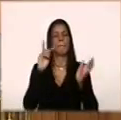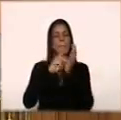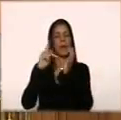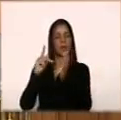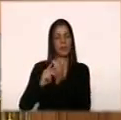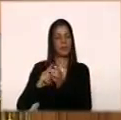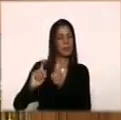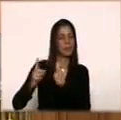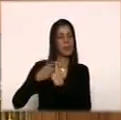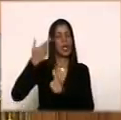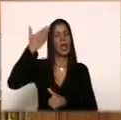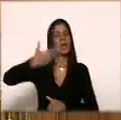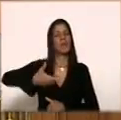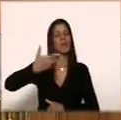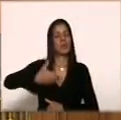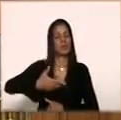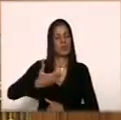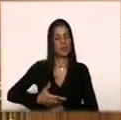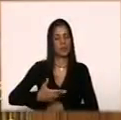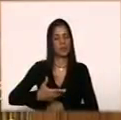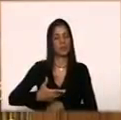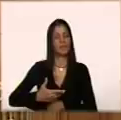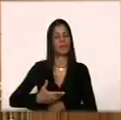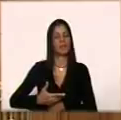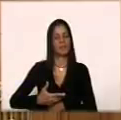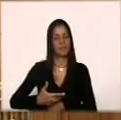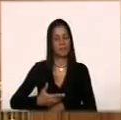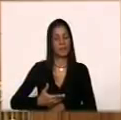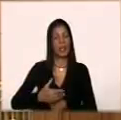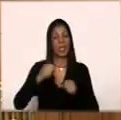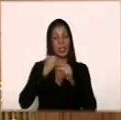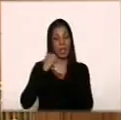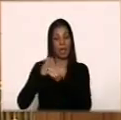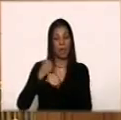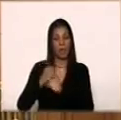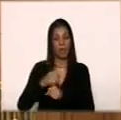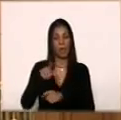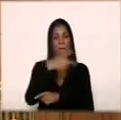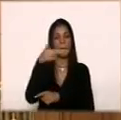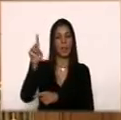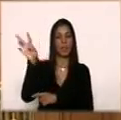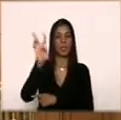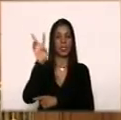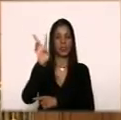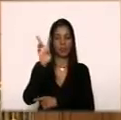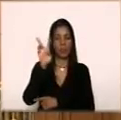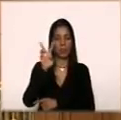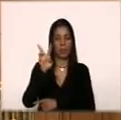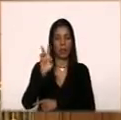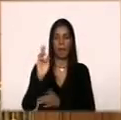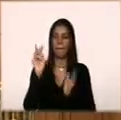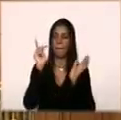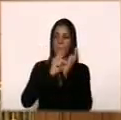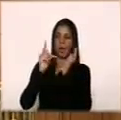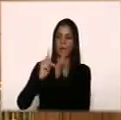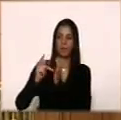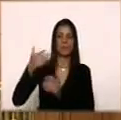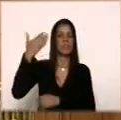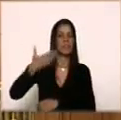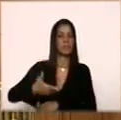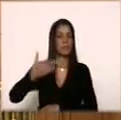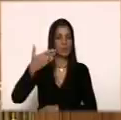participación principal y protagónica de los obreros y las obreras de la patria. La participación